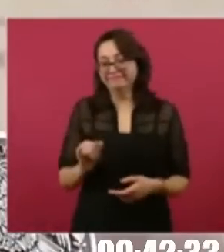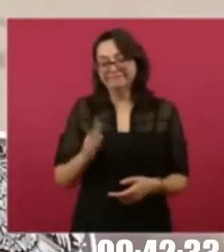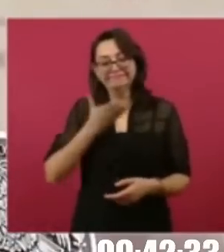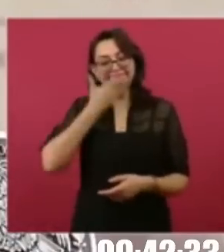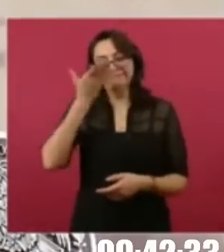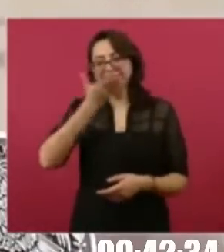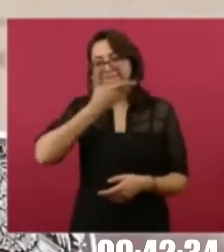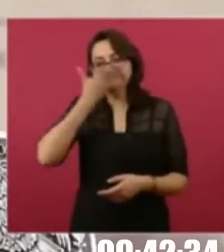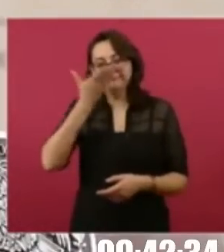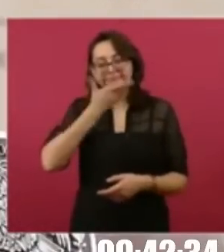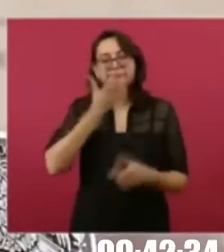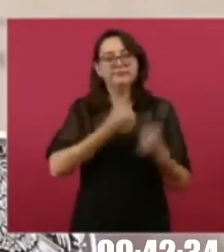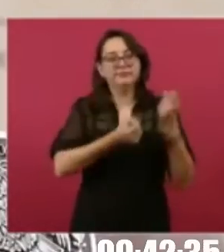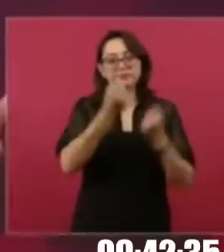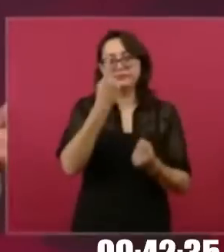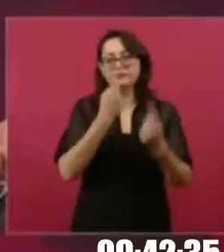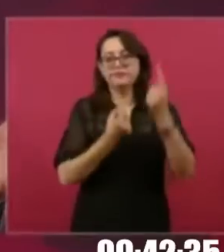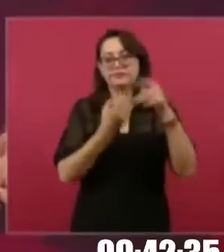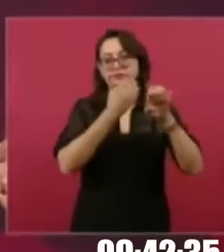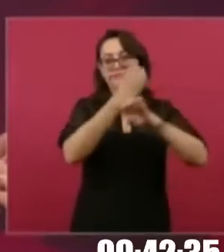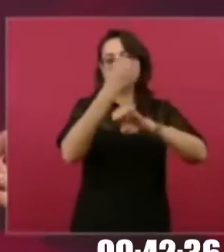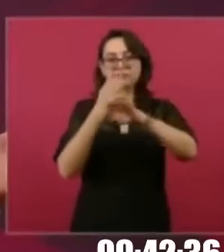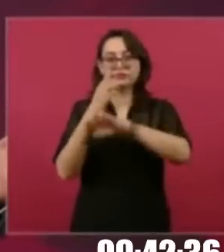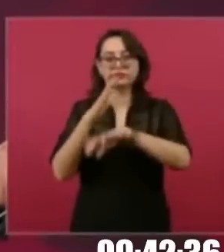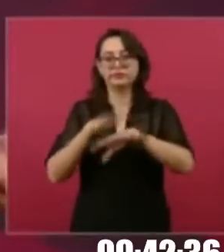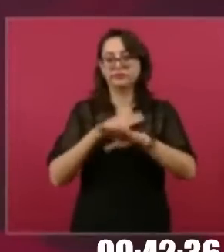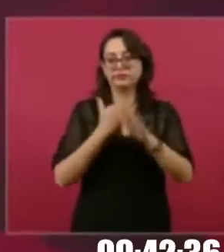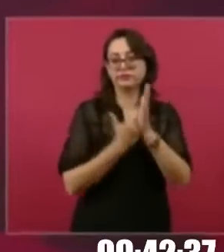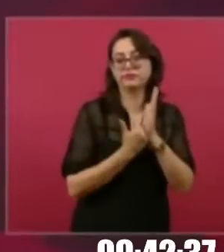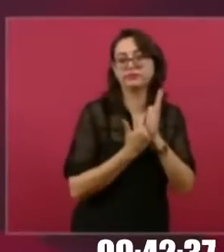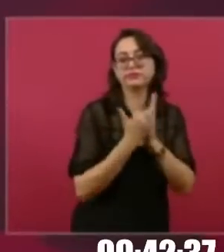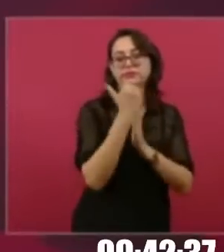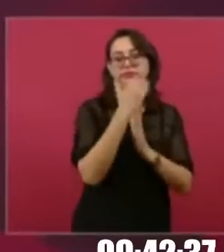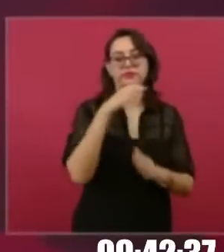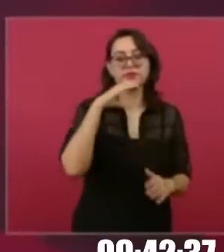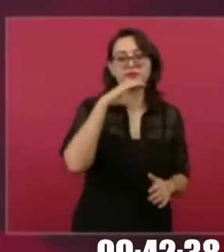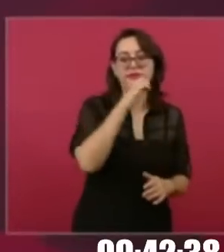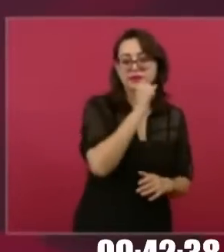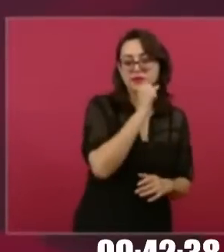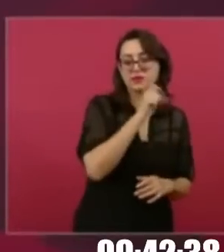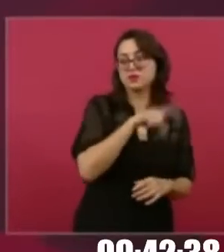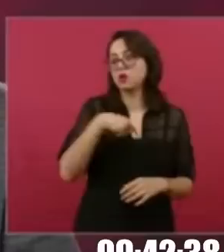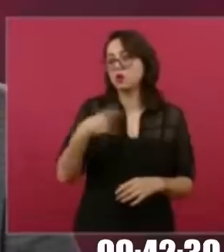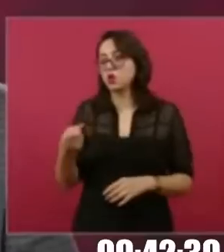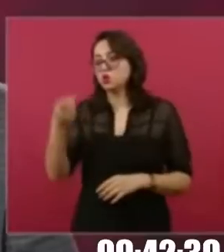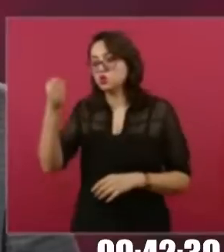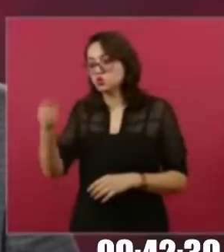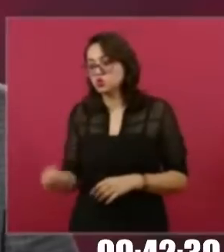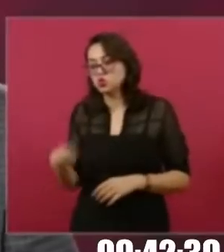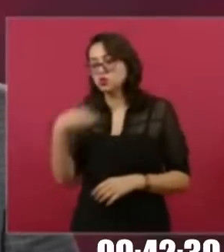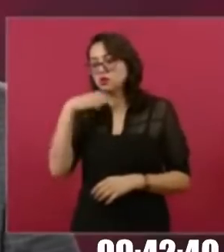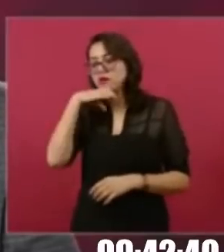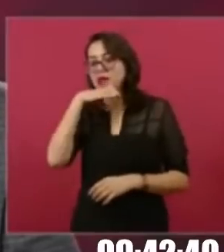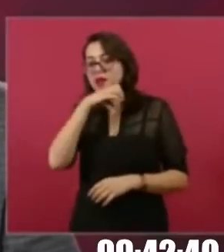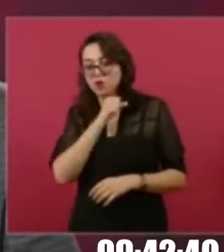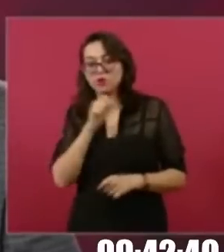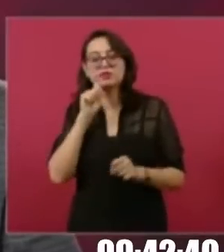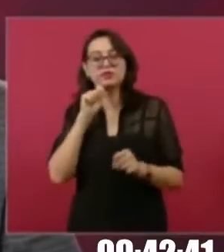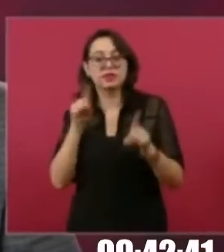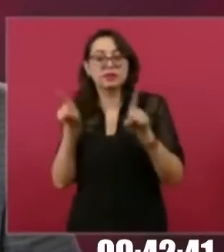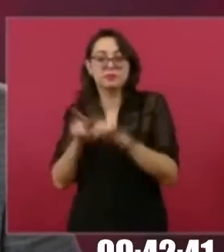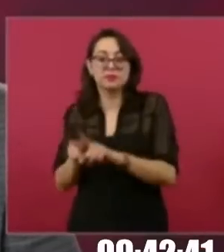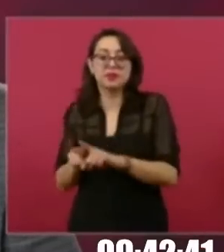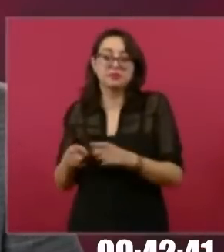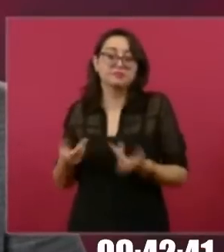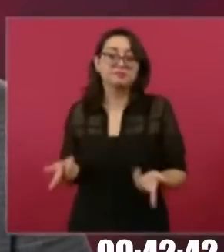a las otras lo que está sintiendo en el sureste Pues todavía se espera más pero pues tenemos desde luego es histórico